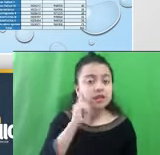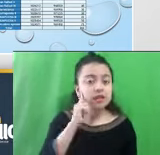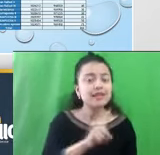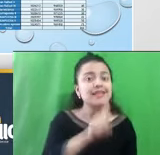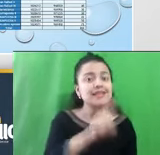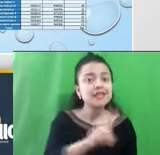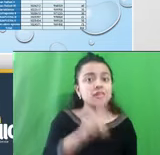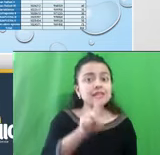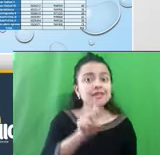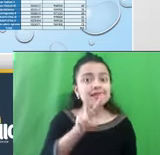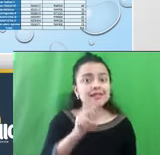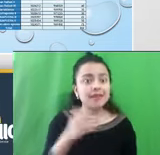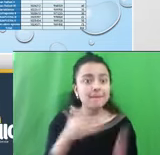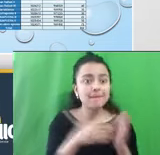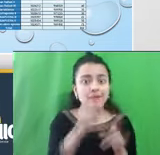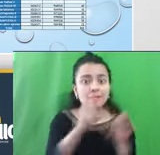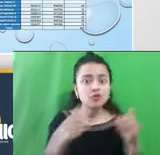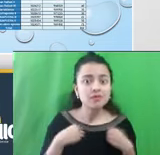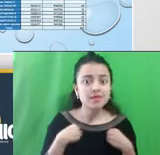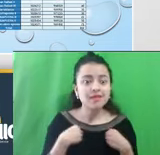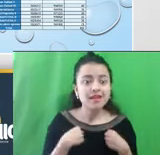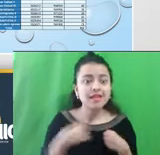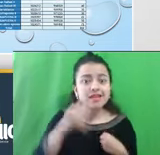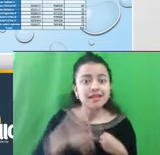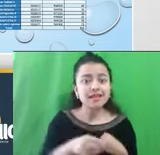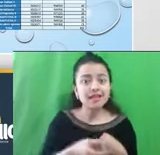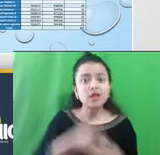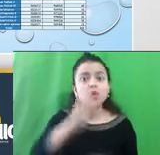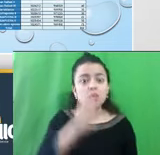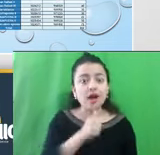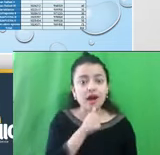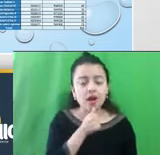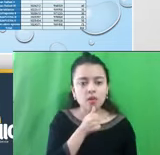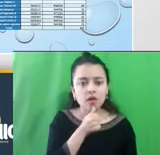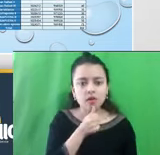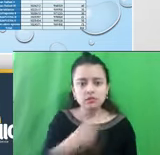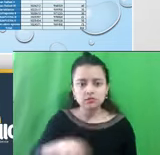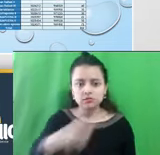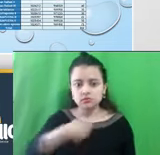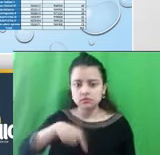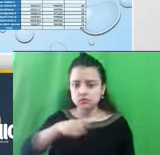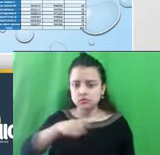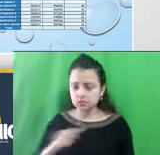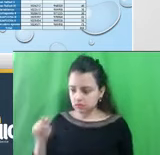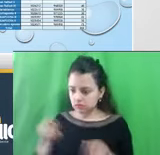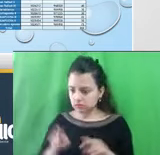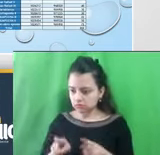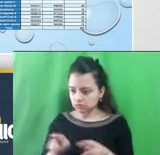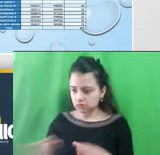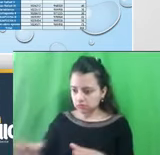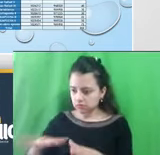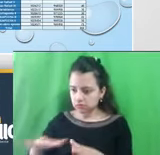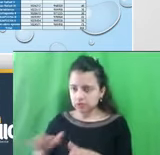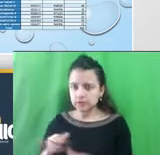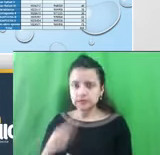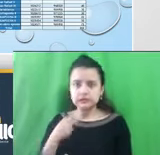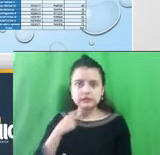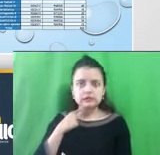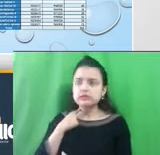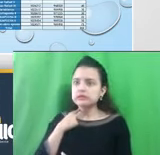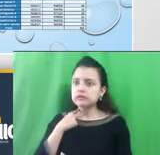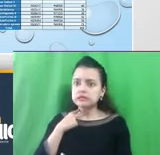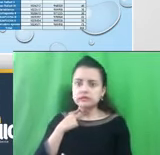por habitante y nosotros estamos en un déficit en el suministro del agua. No estamos alcanzando, según la